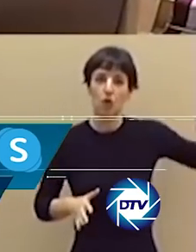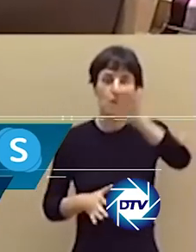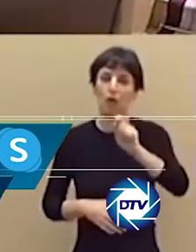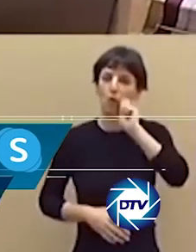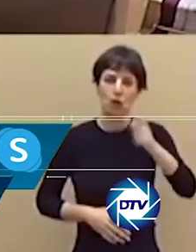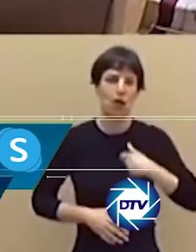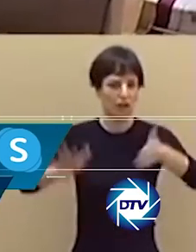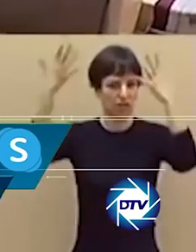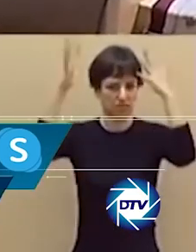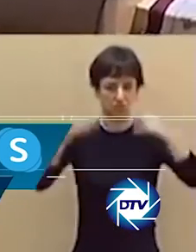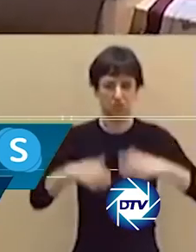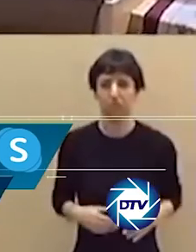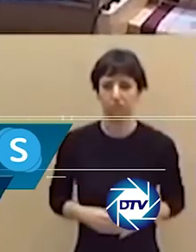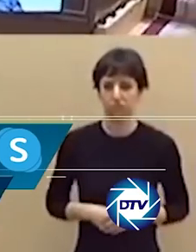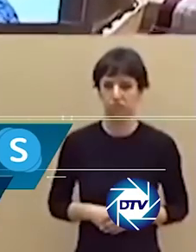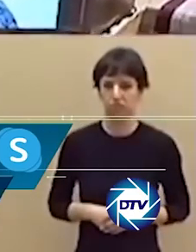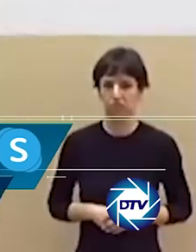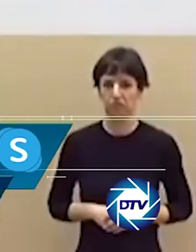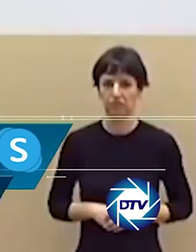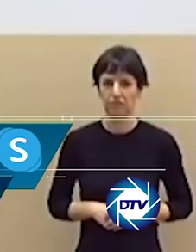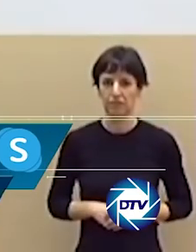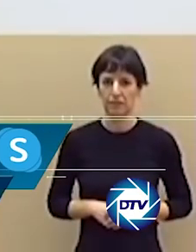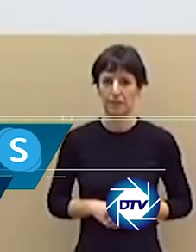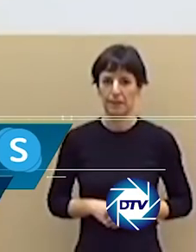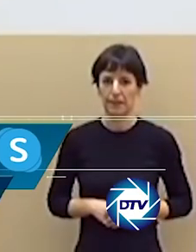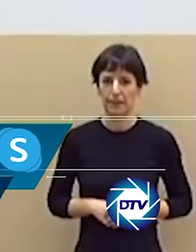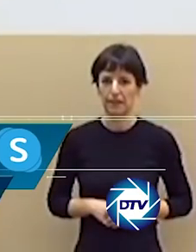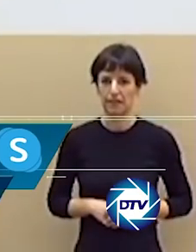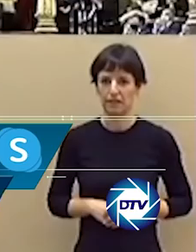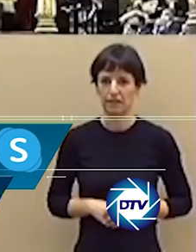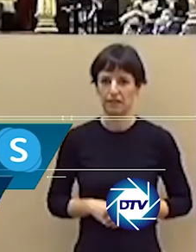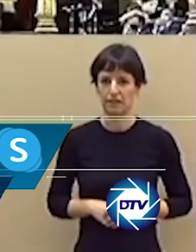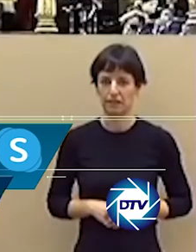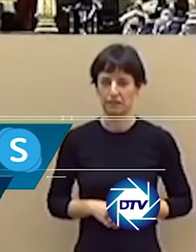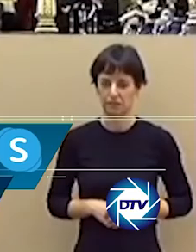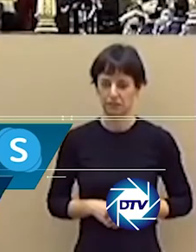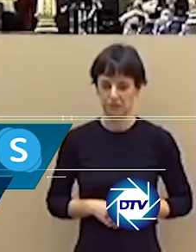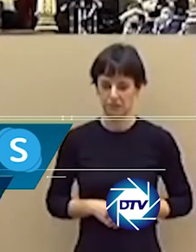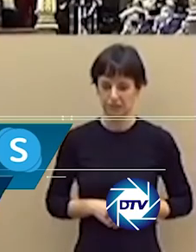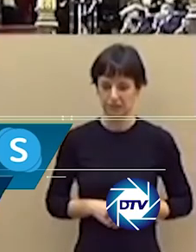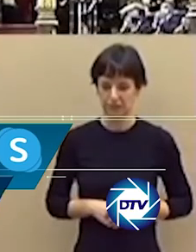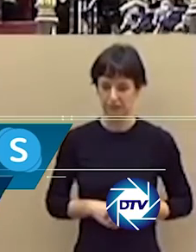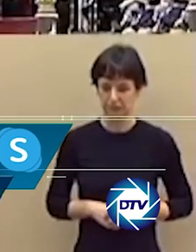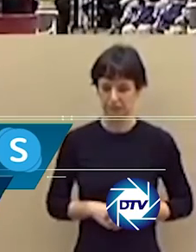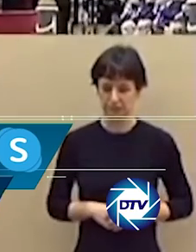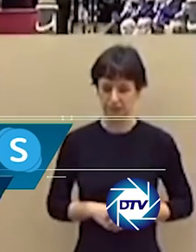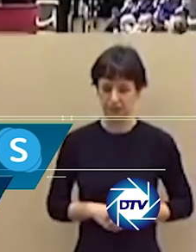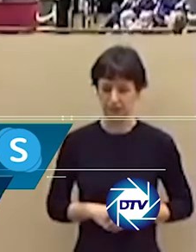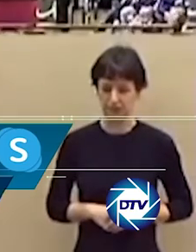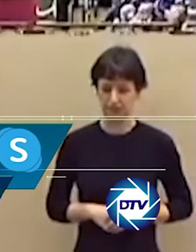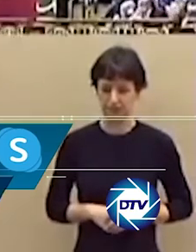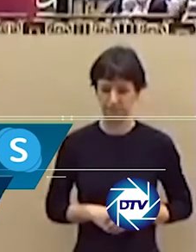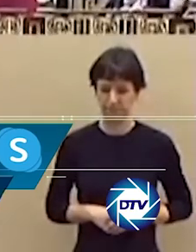firmemente en sus manos en este momento, a pesar de que es cierto que su prestigio está sufriendo dentro de su país.